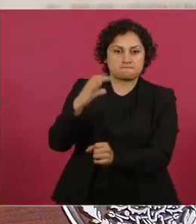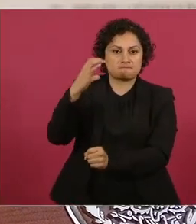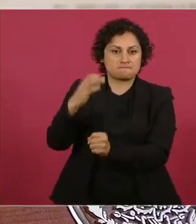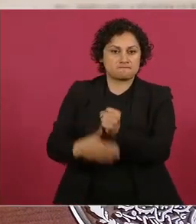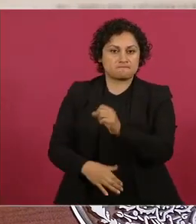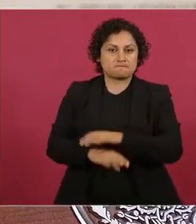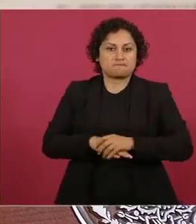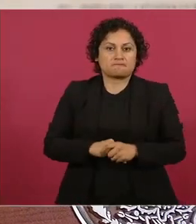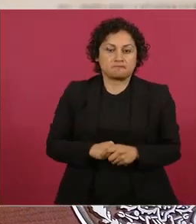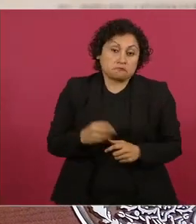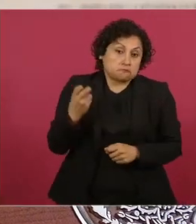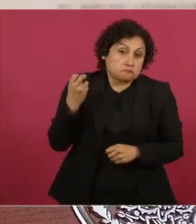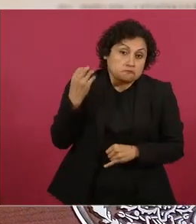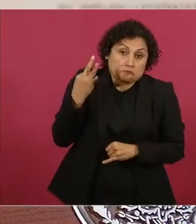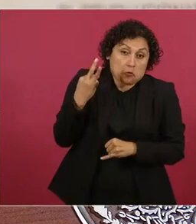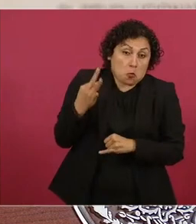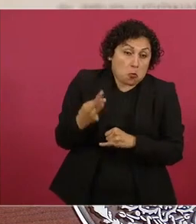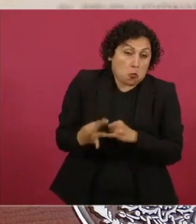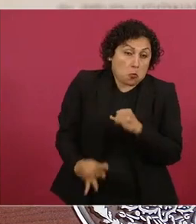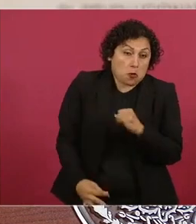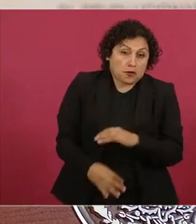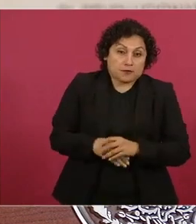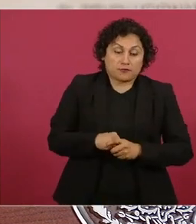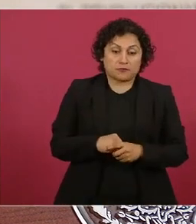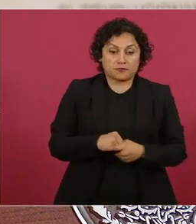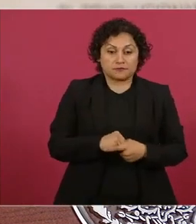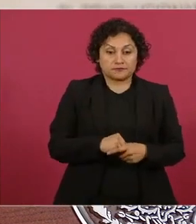Y es lo único que nos falta.